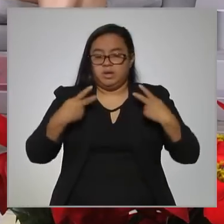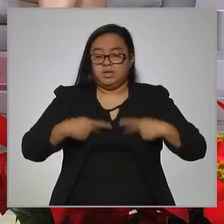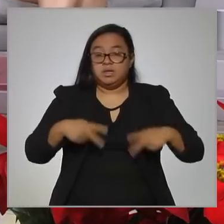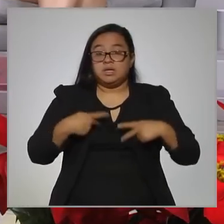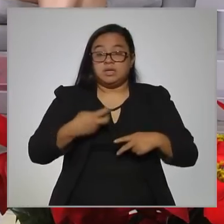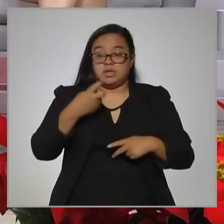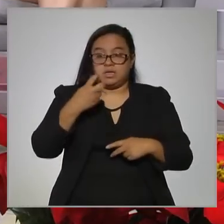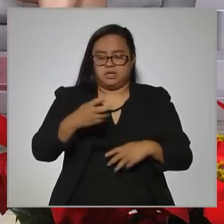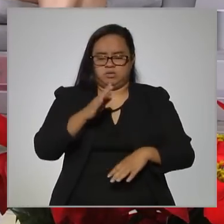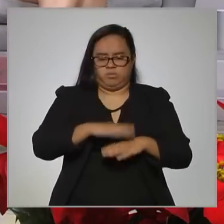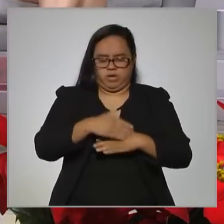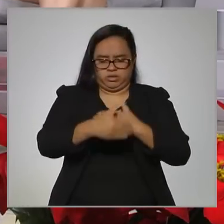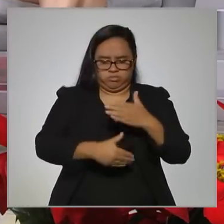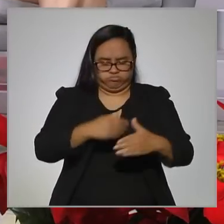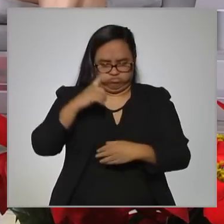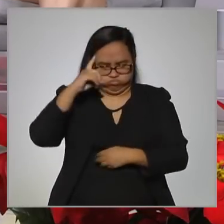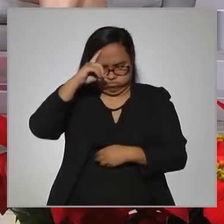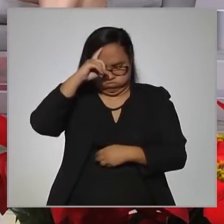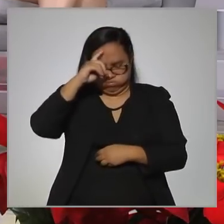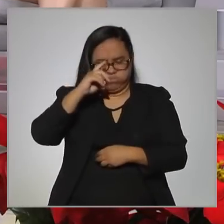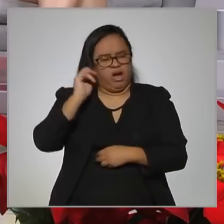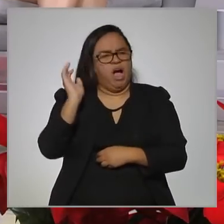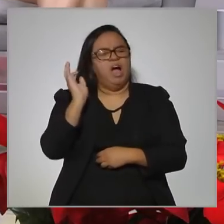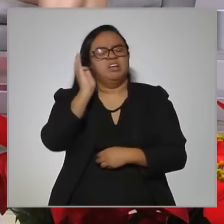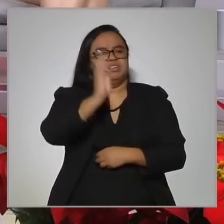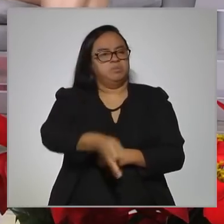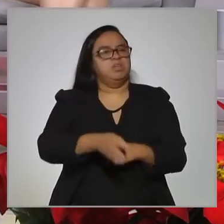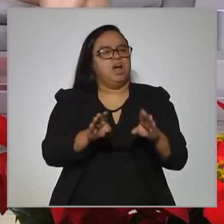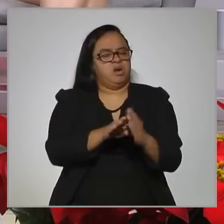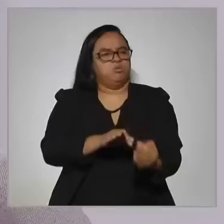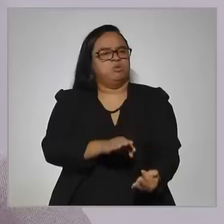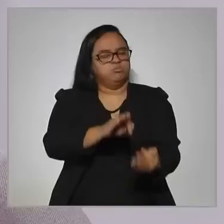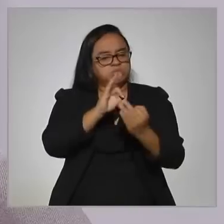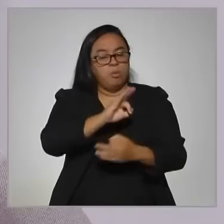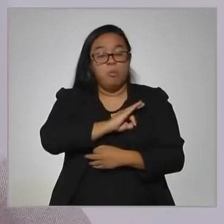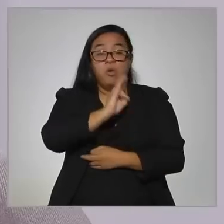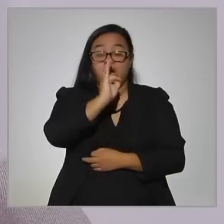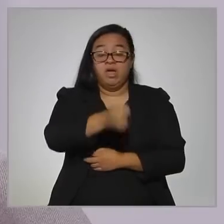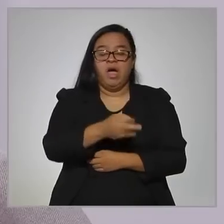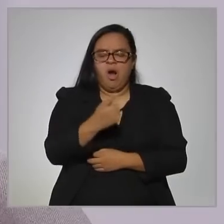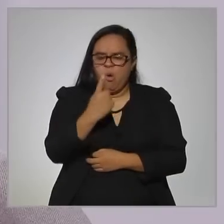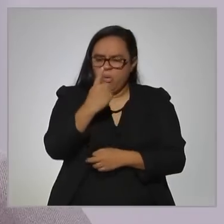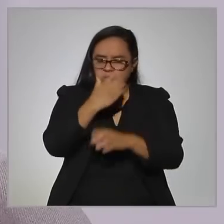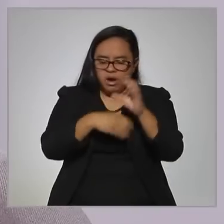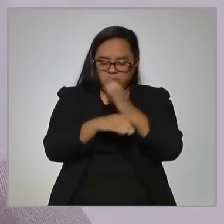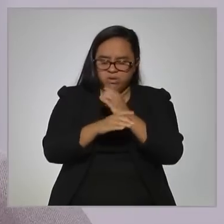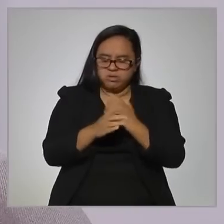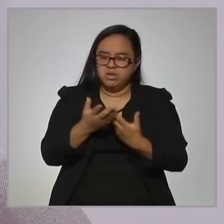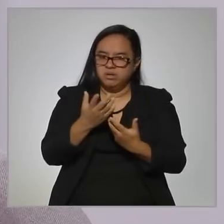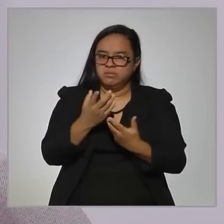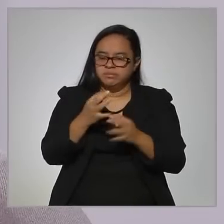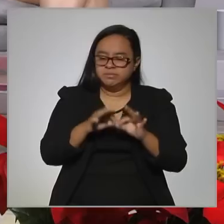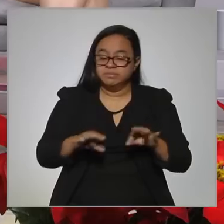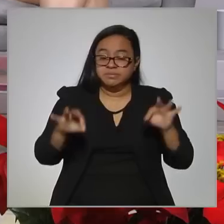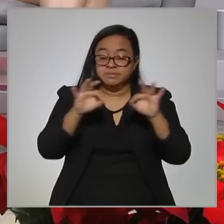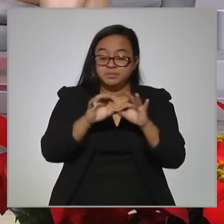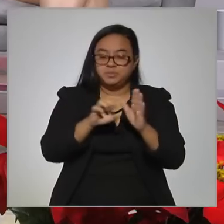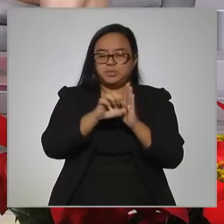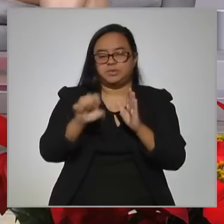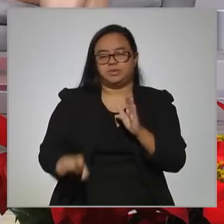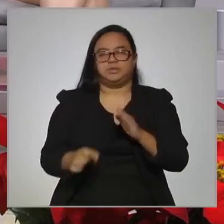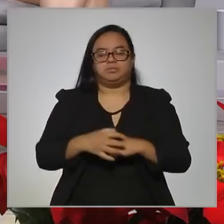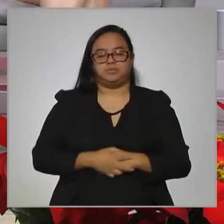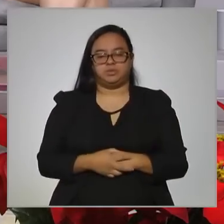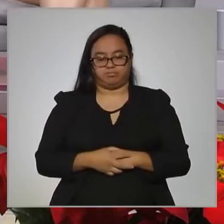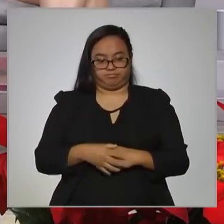más nos confrontan a una transformación. A mí una clave fundamental, sin ahondar, por ejemplo, en todo